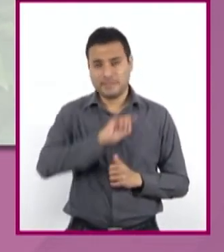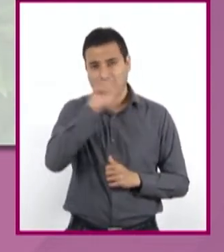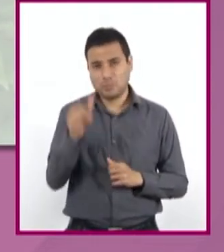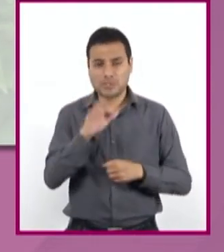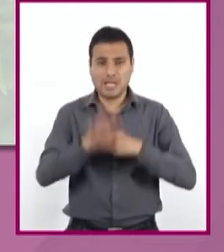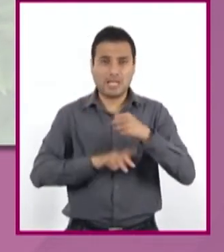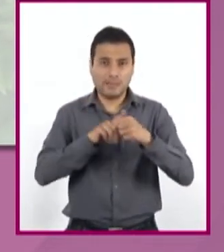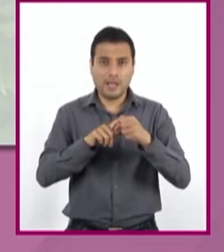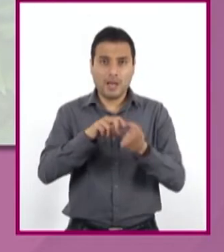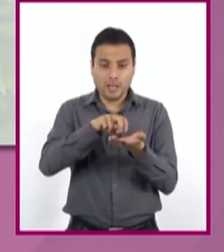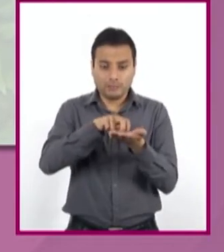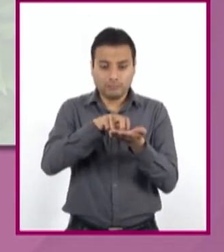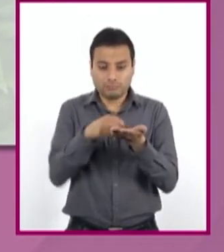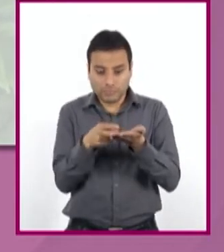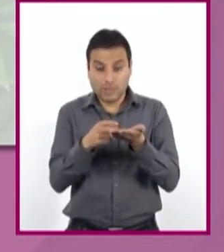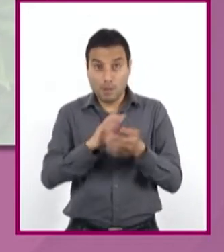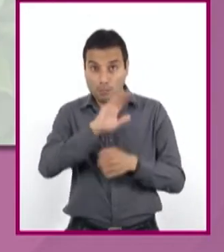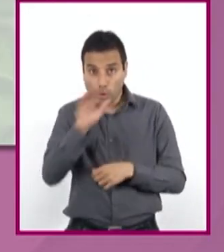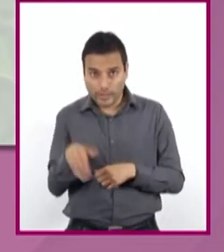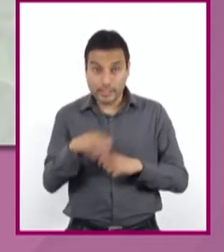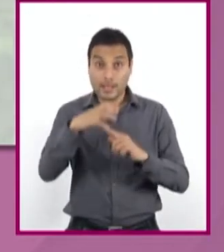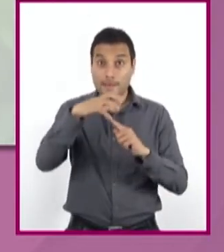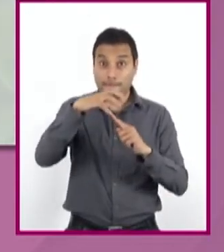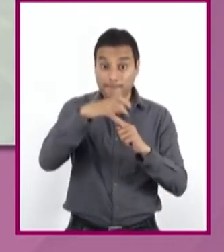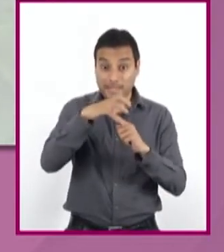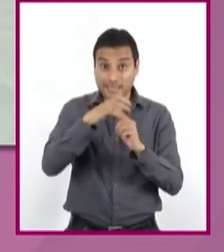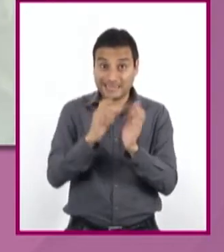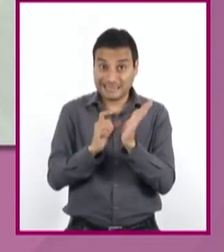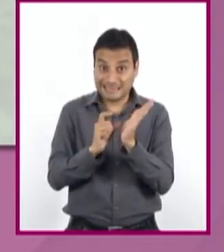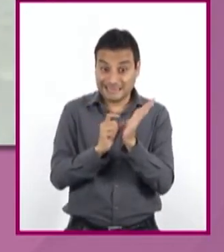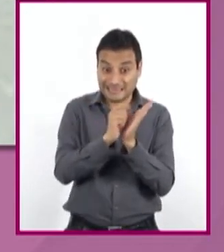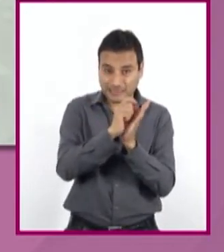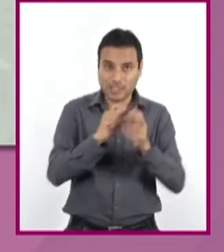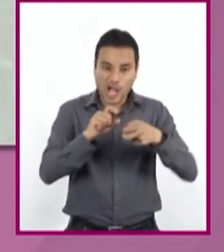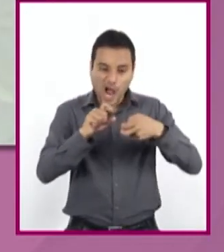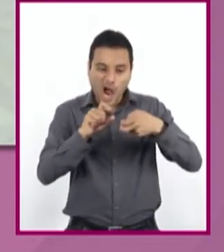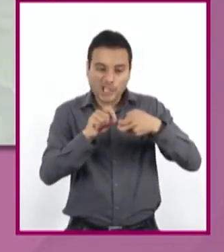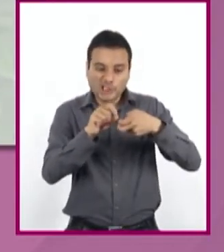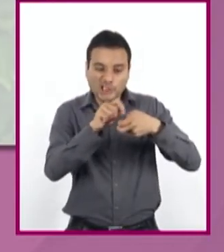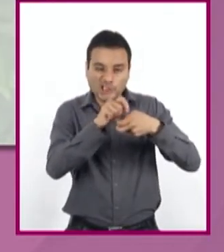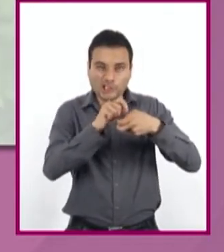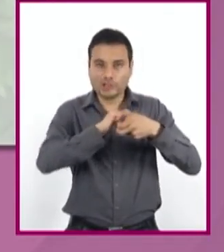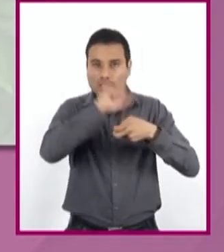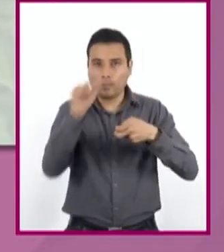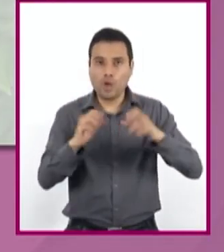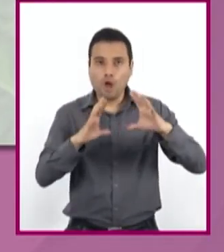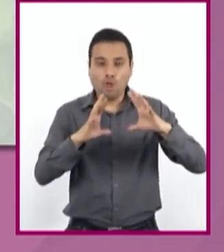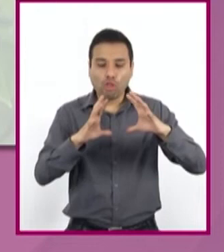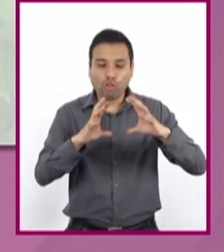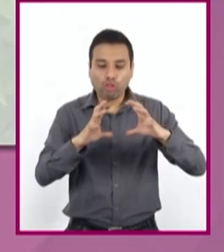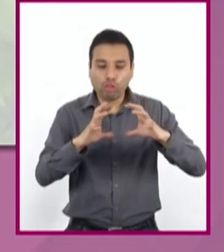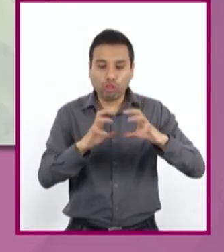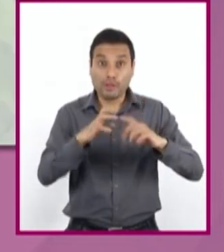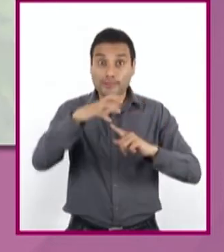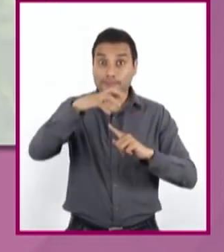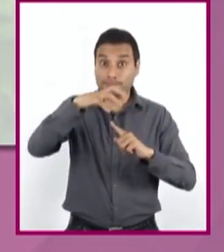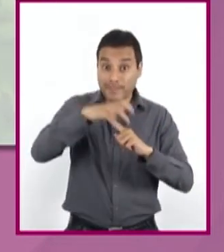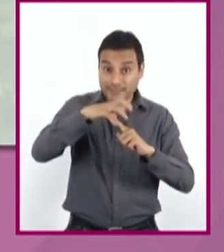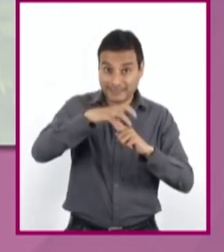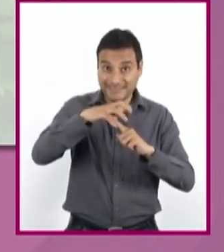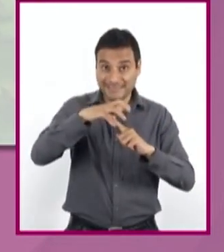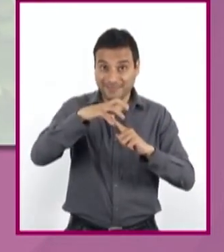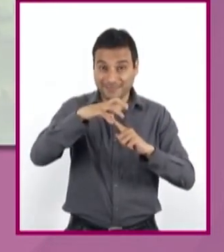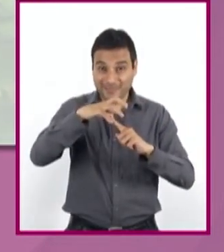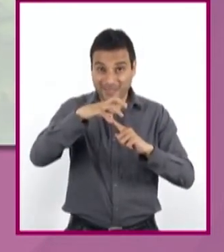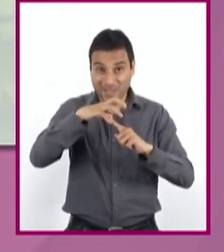las bacterias y hongos ayudan a descomponerlos, al mismo tiempo que estas bacterias y hongos respiran